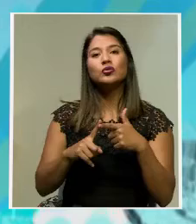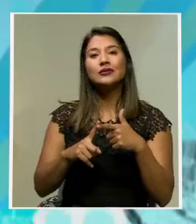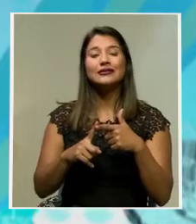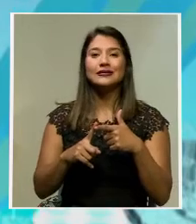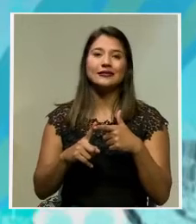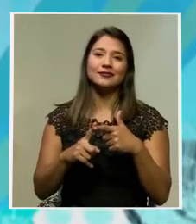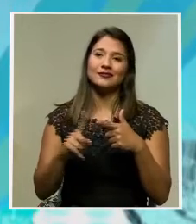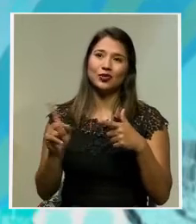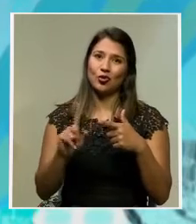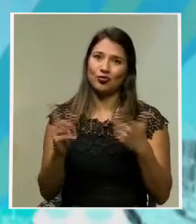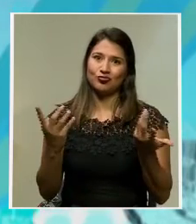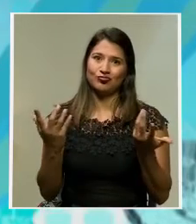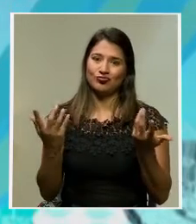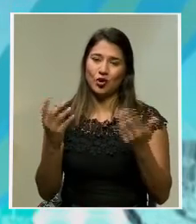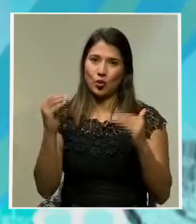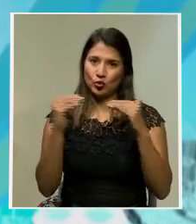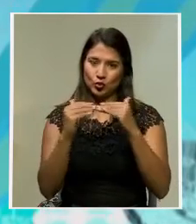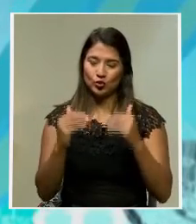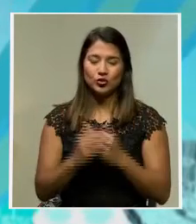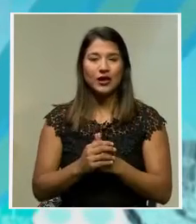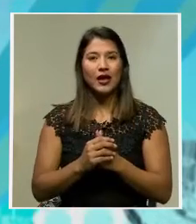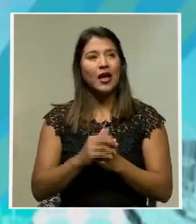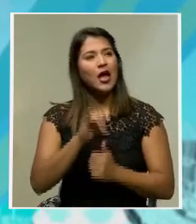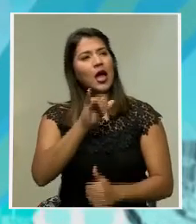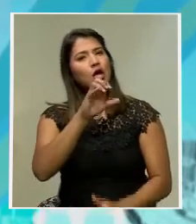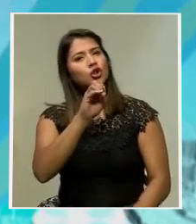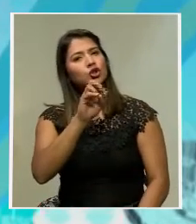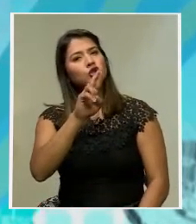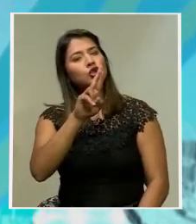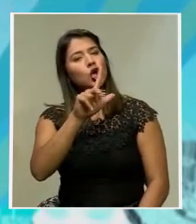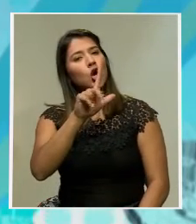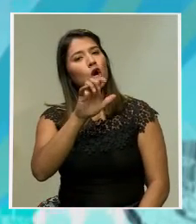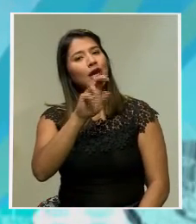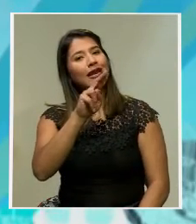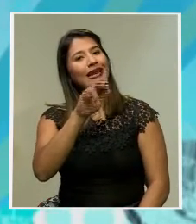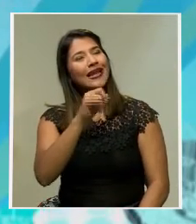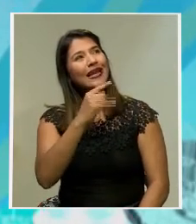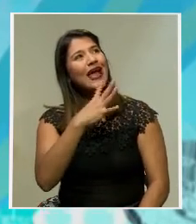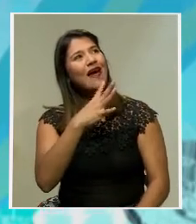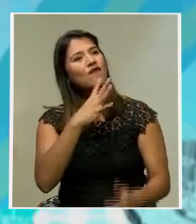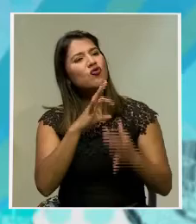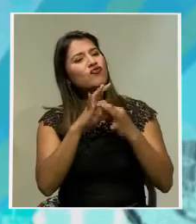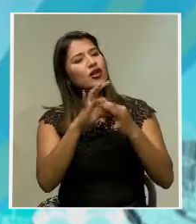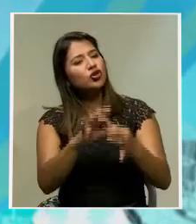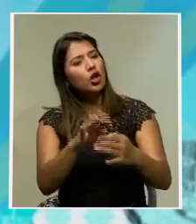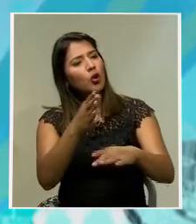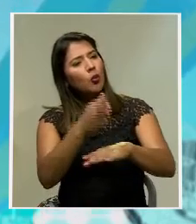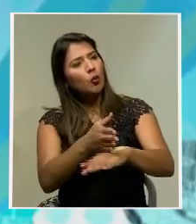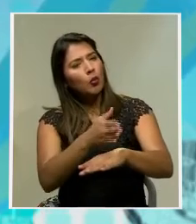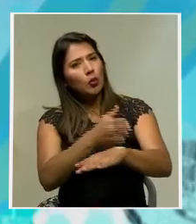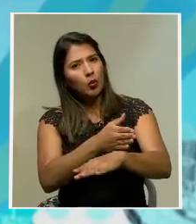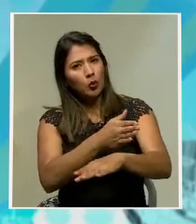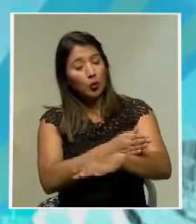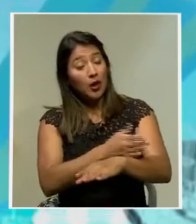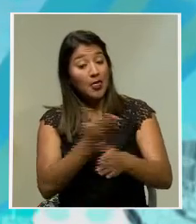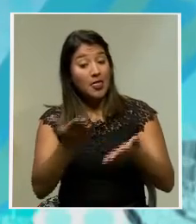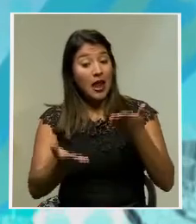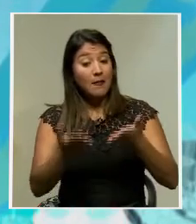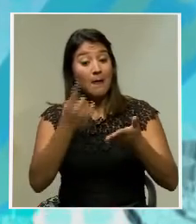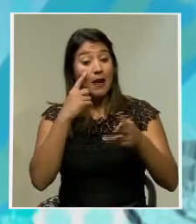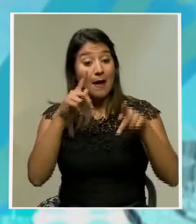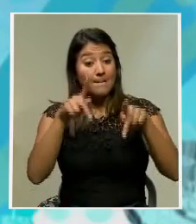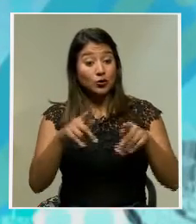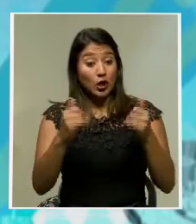sus aportes. Justamente doña Yorleni recién hablaba de progresividad. Quizás para la gente que nos